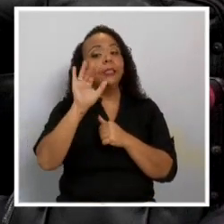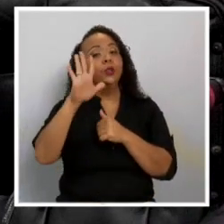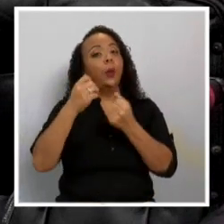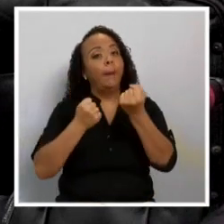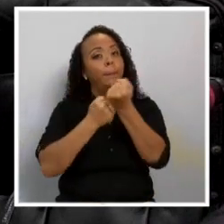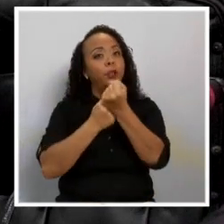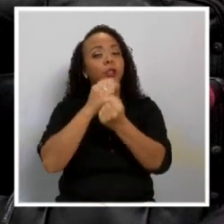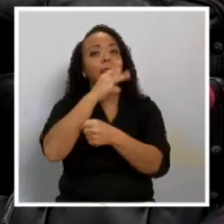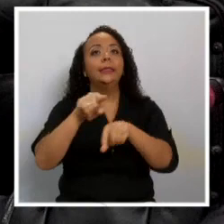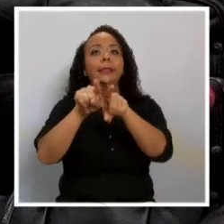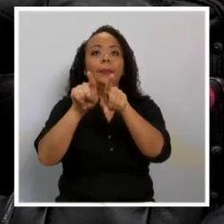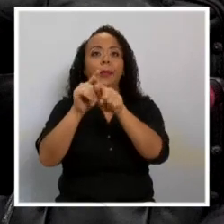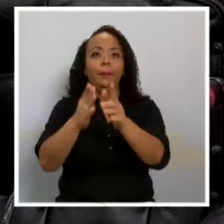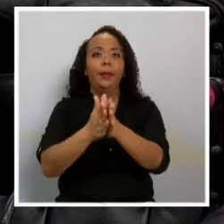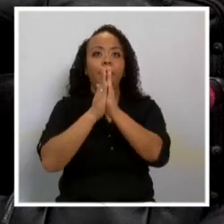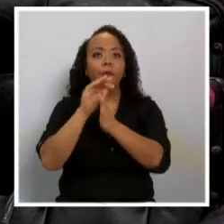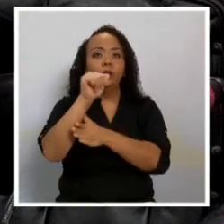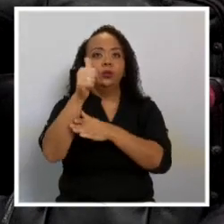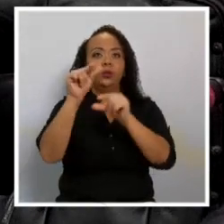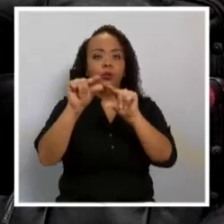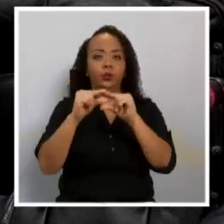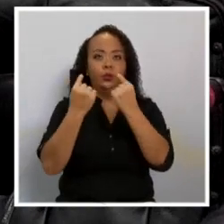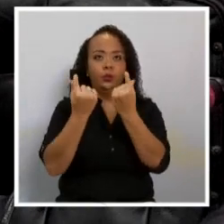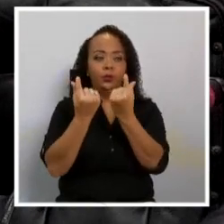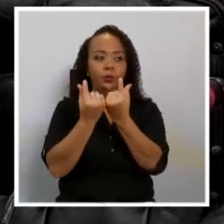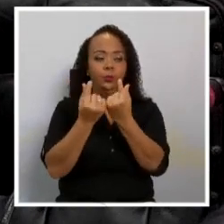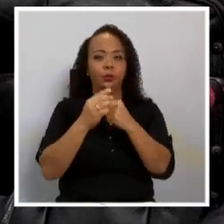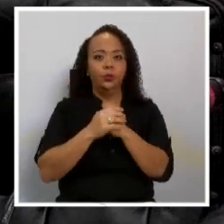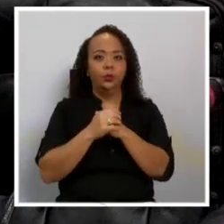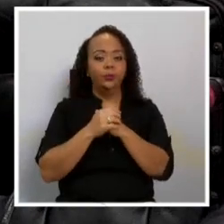también le pedimos a las demás fracciones parlamentarias, en el